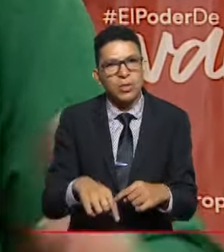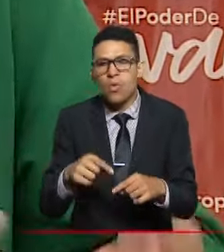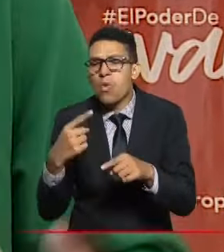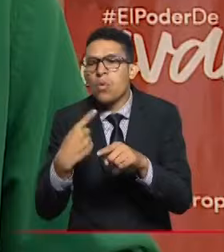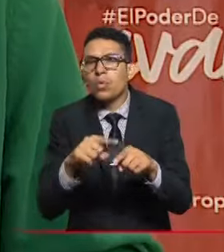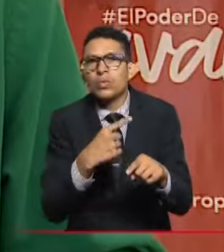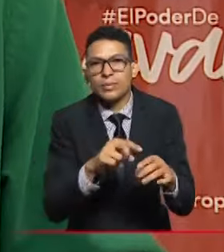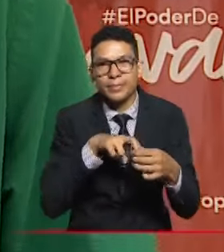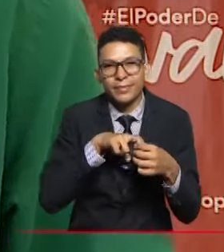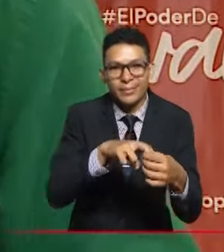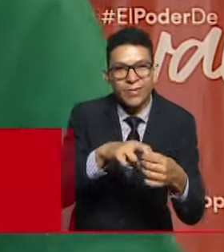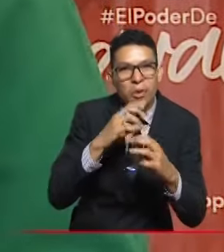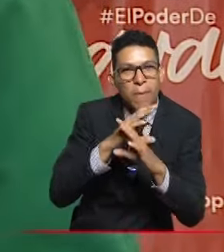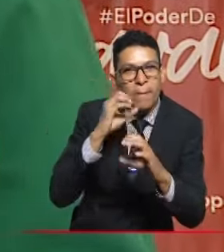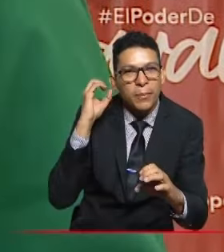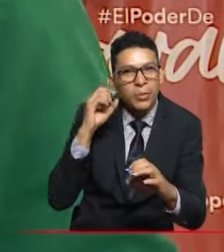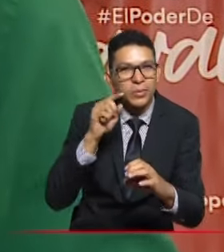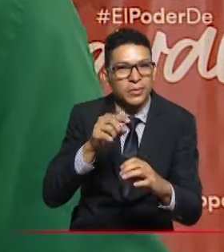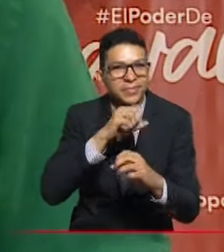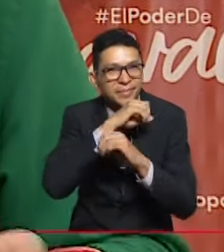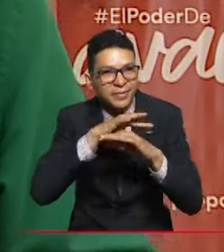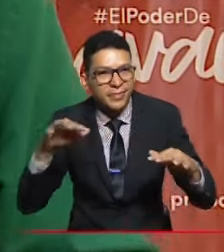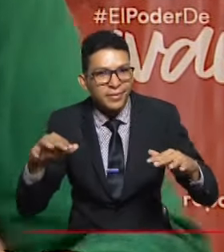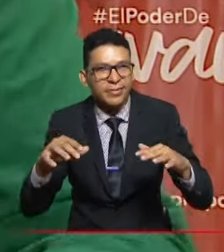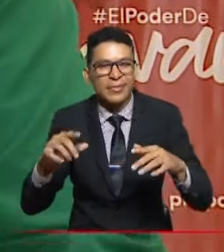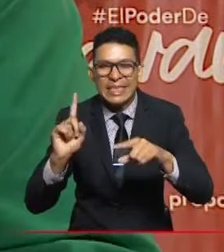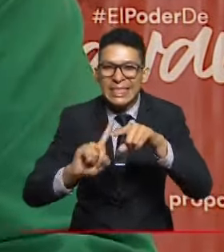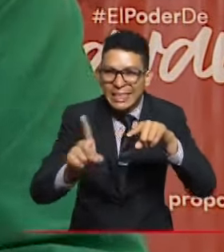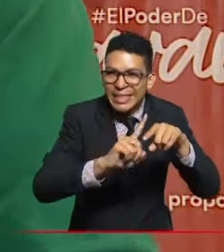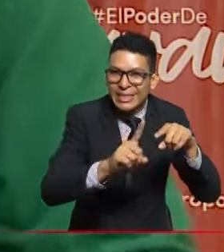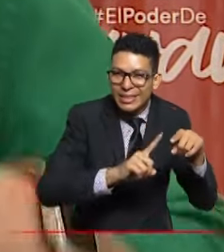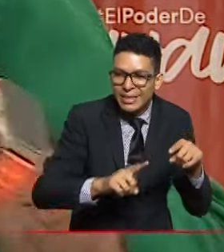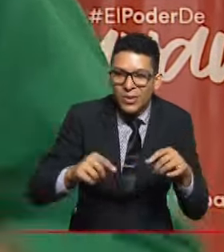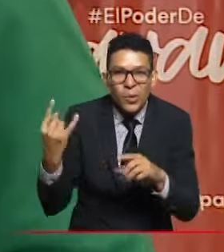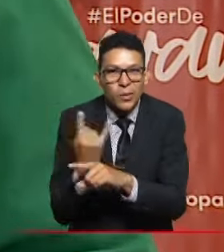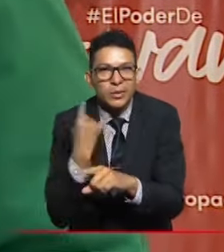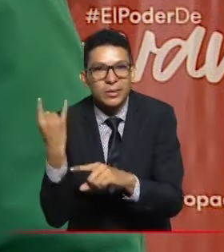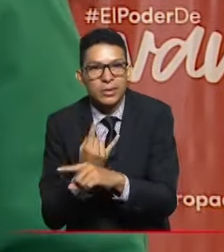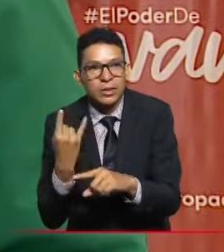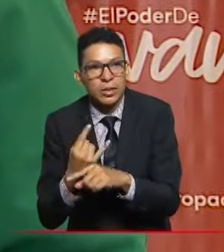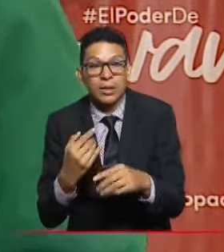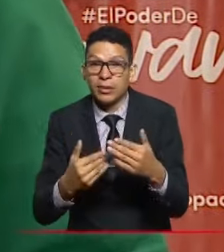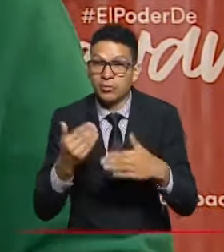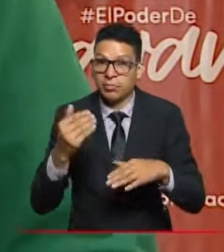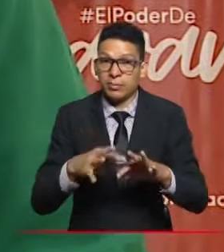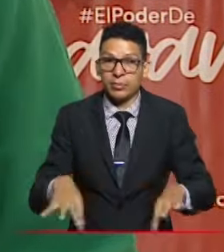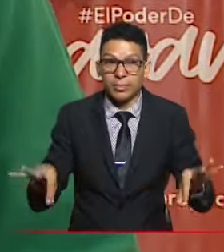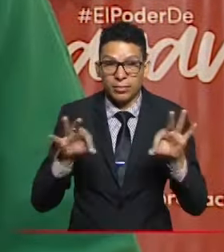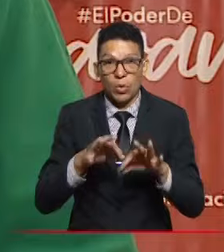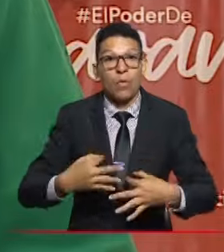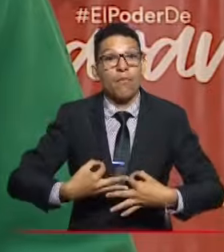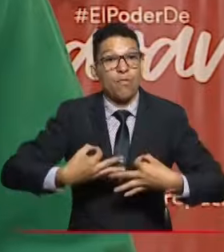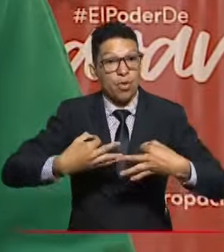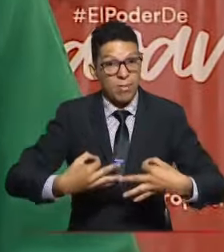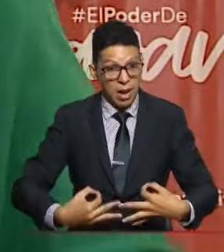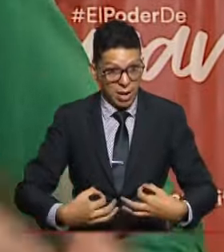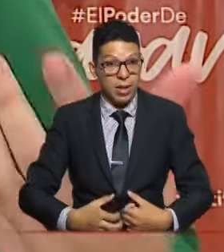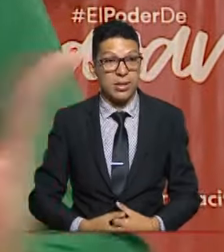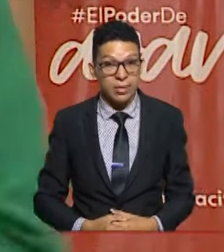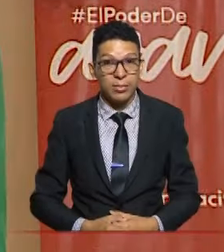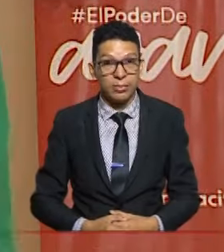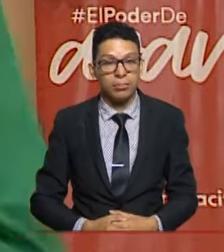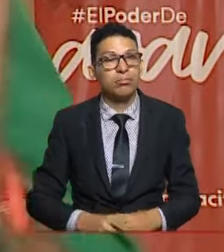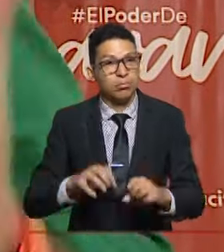con el transporte público colectivo, con las gualas, con los distintos actores del sistema que hoy tiene una partida importante, que son formales y que